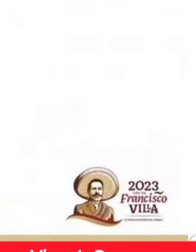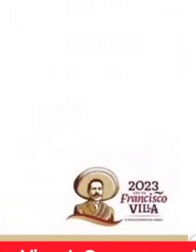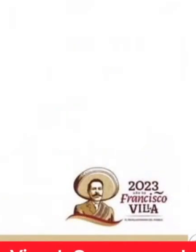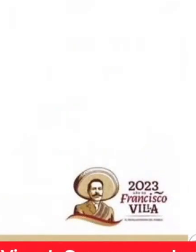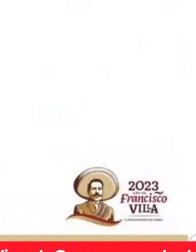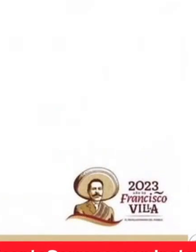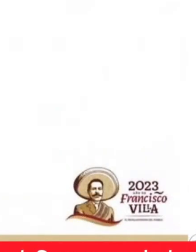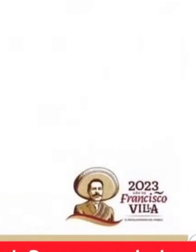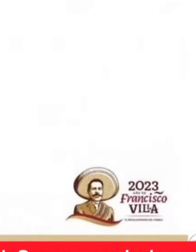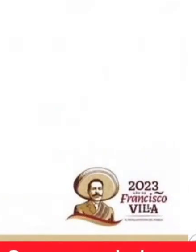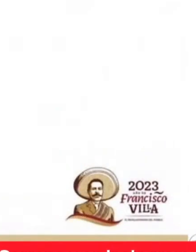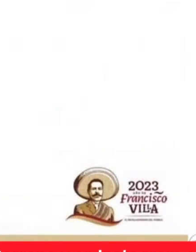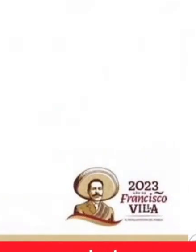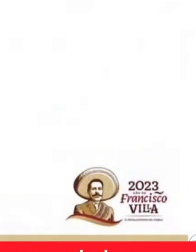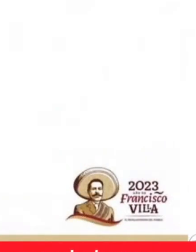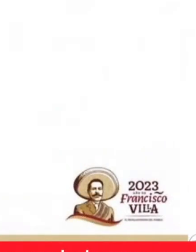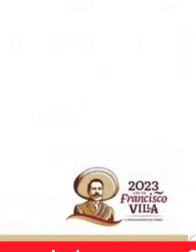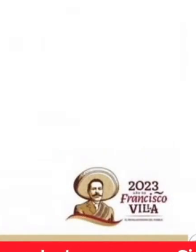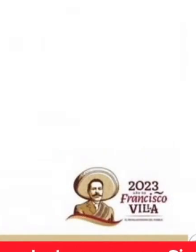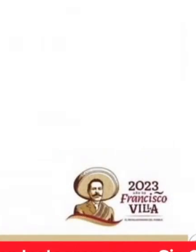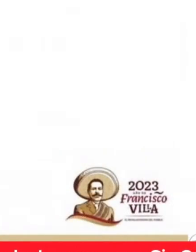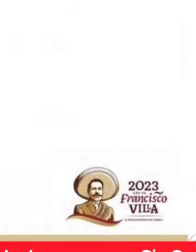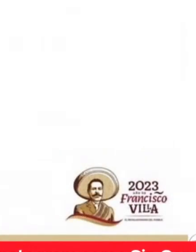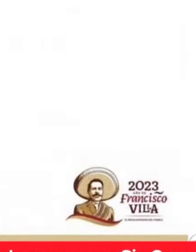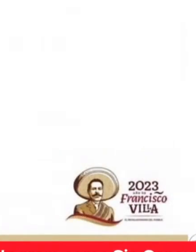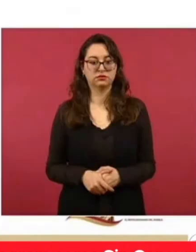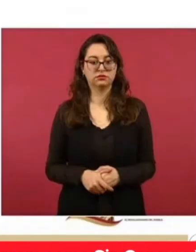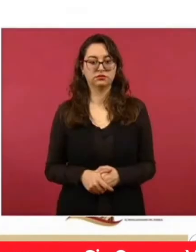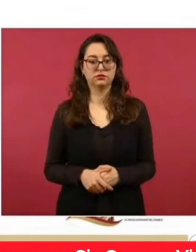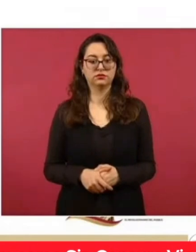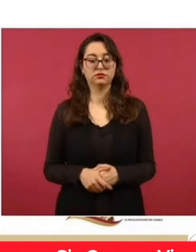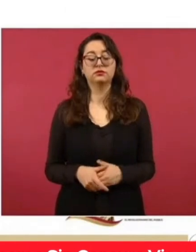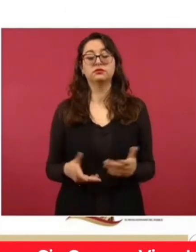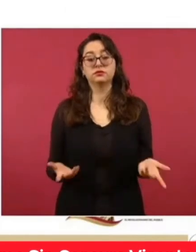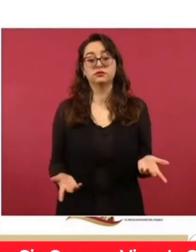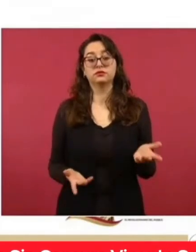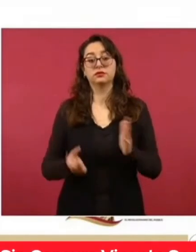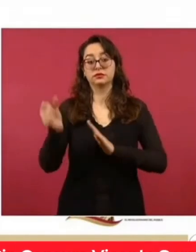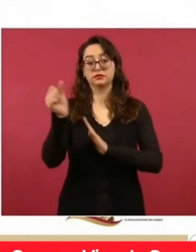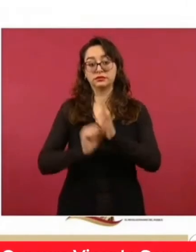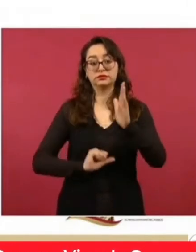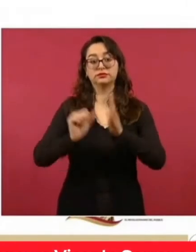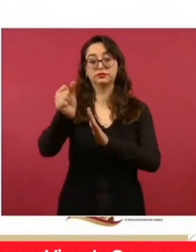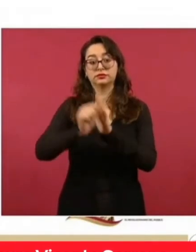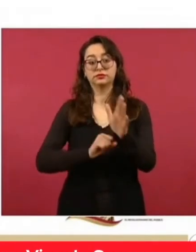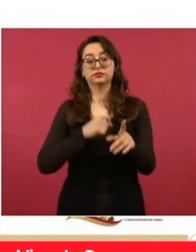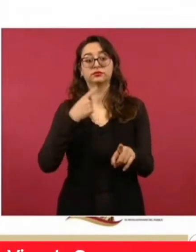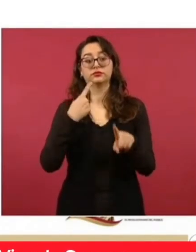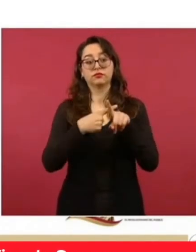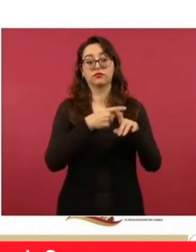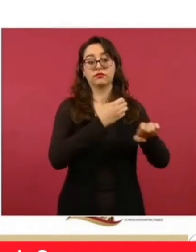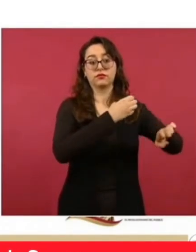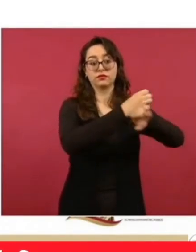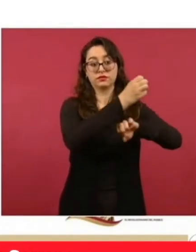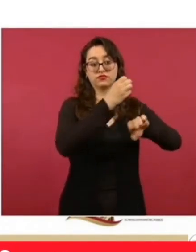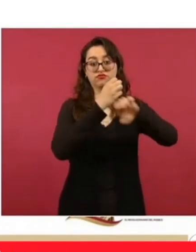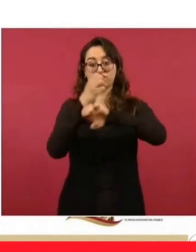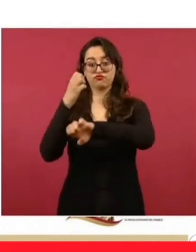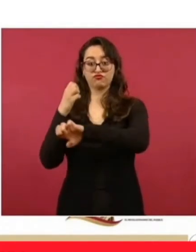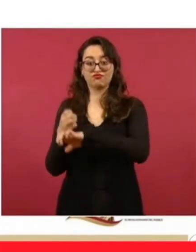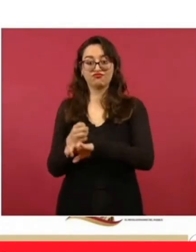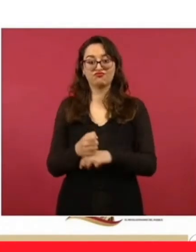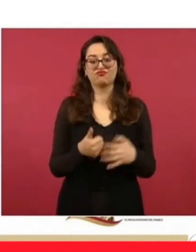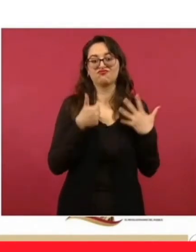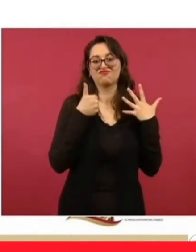este esta numeral ya mensual cada una por los estados y aquí seis